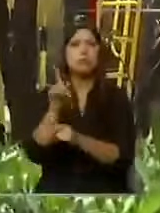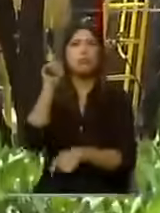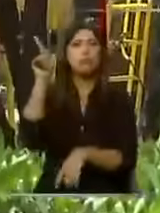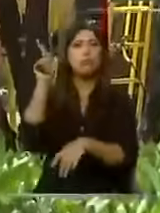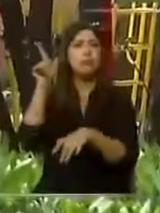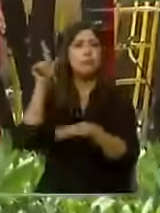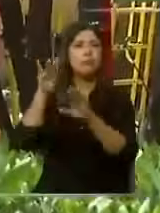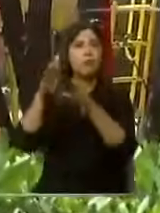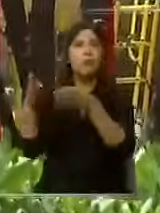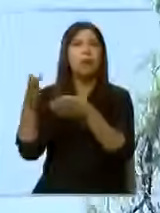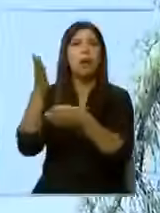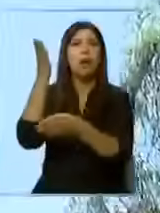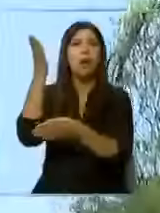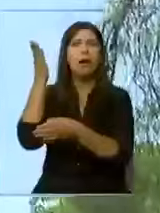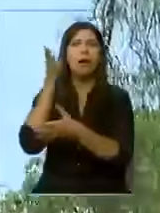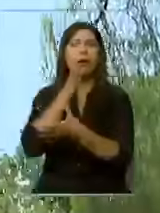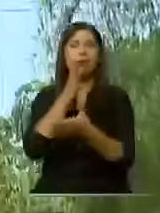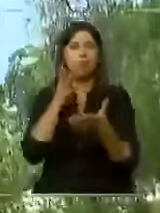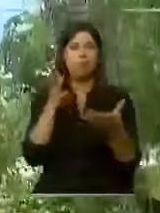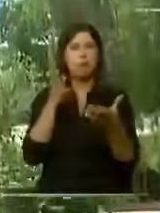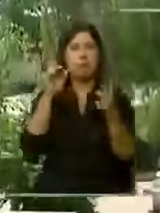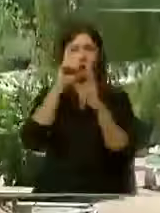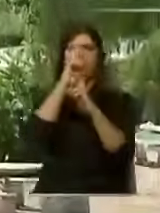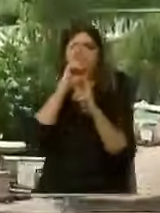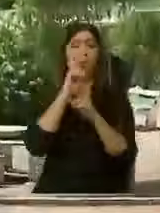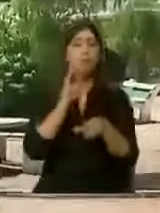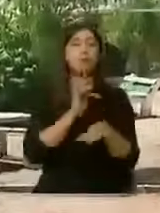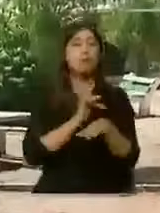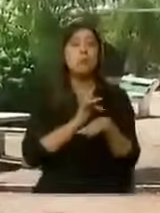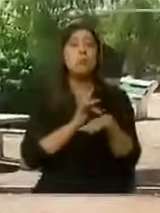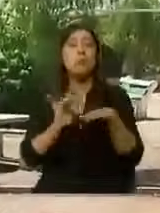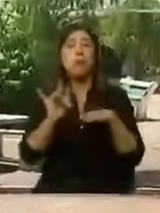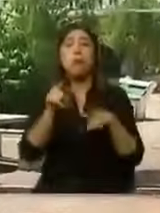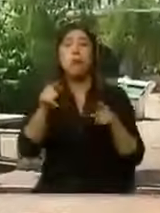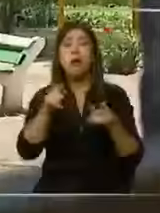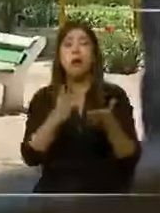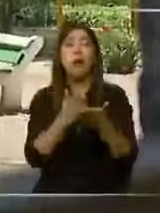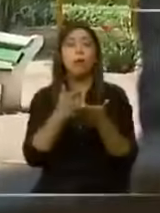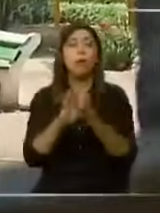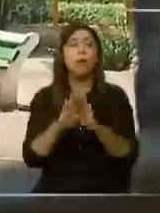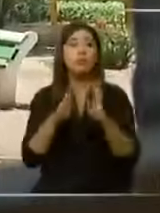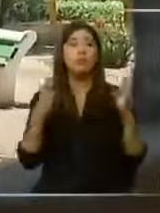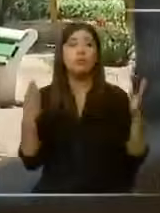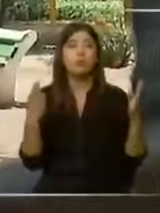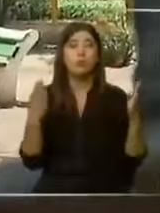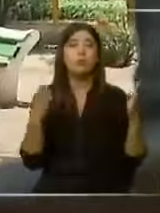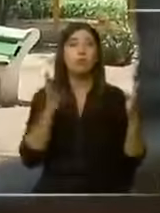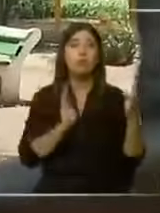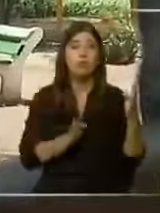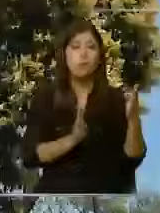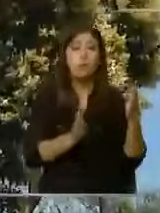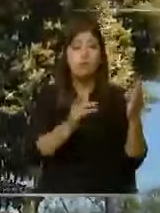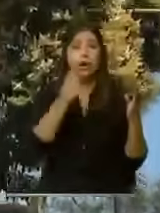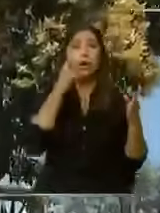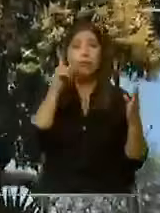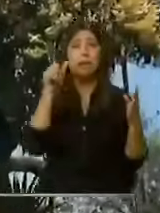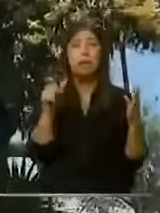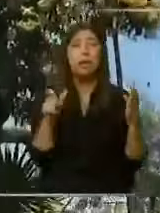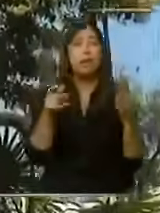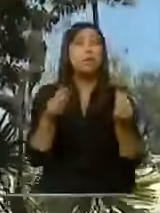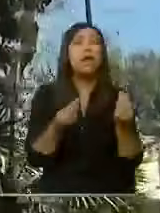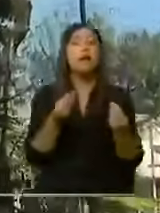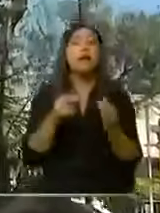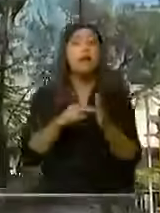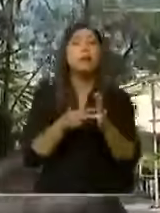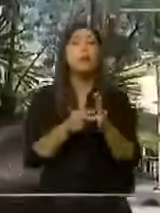Y así amaneció uno de estos colegios, sin personal y sin explicaciones. Selfa mantuvo su cupo, pero en su caso el problema es que es la